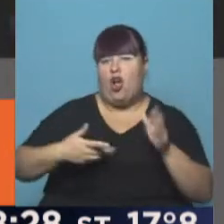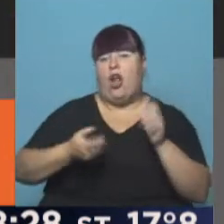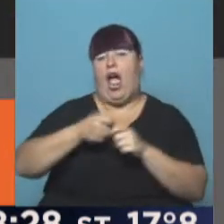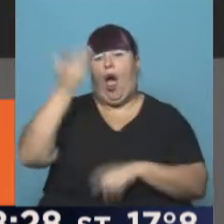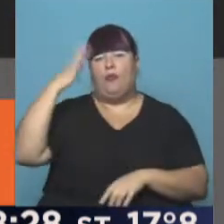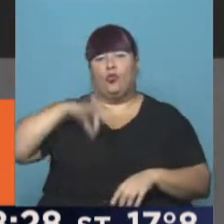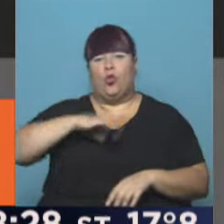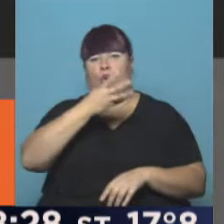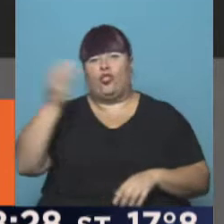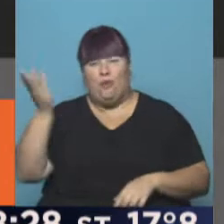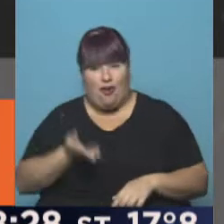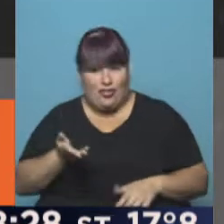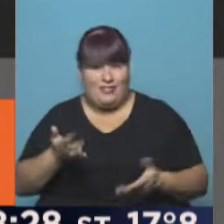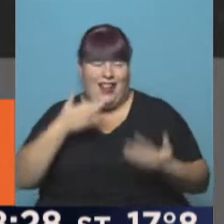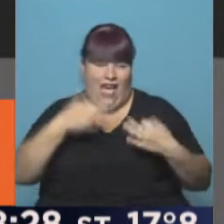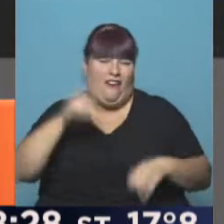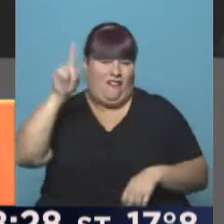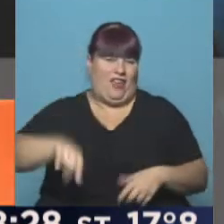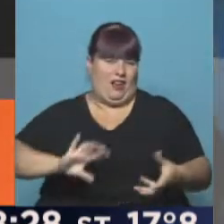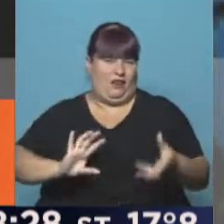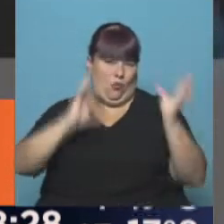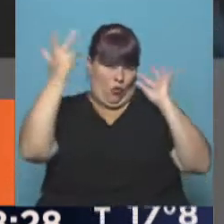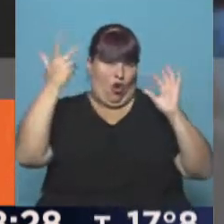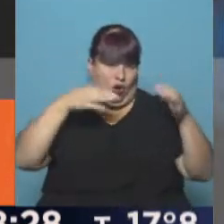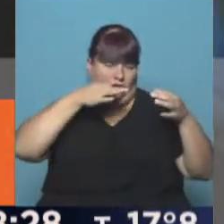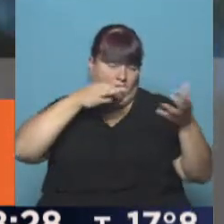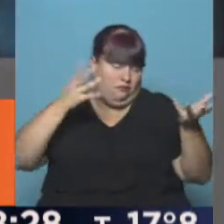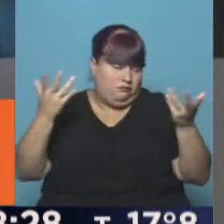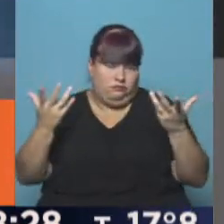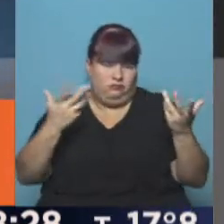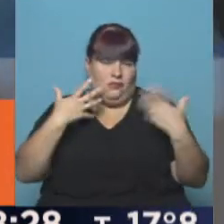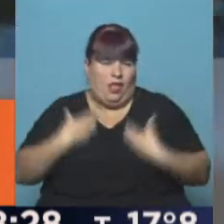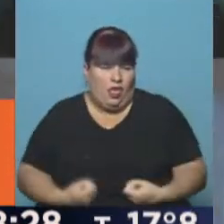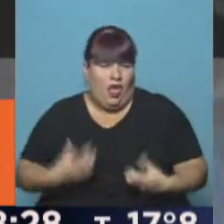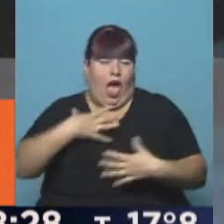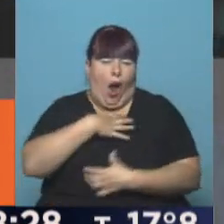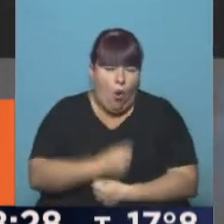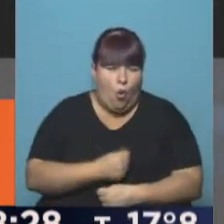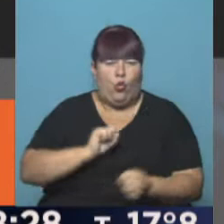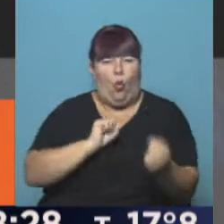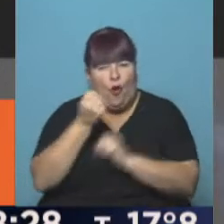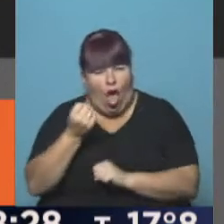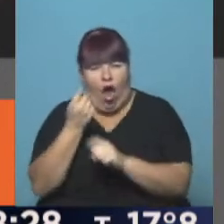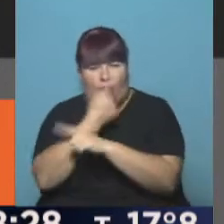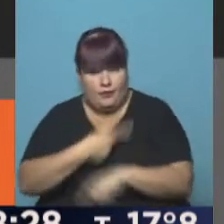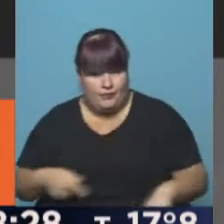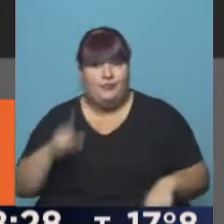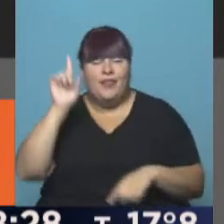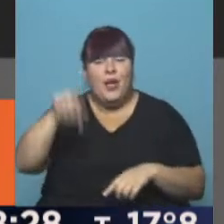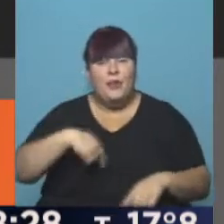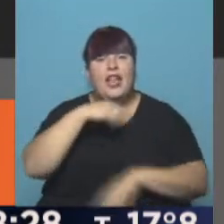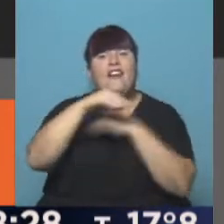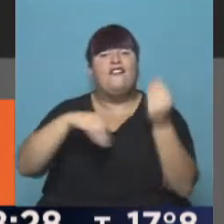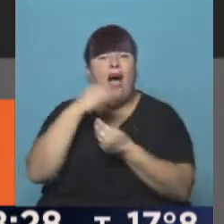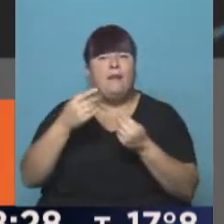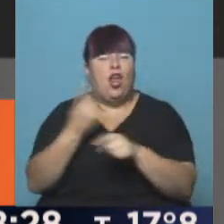el salario en 400% la verdad que genera esta situación de desazón de angustia de bronca que hace que muchas familias